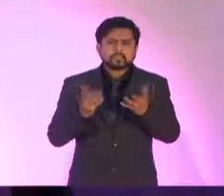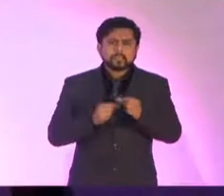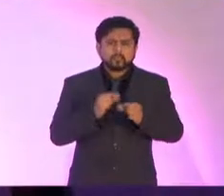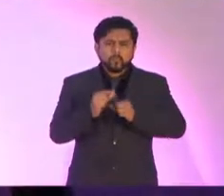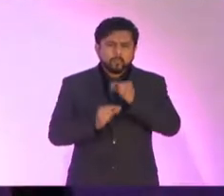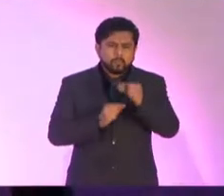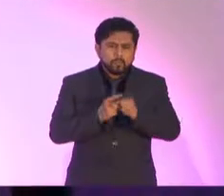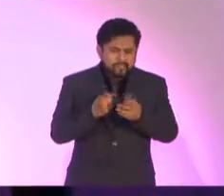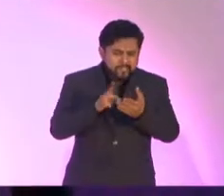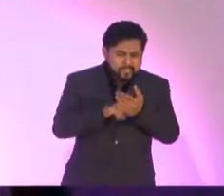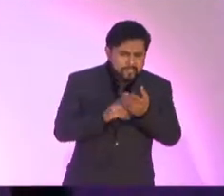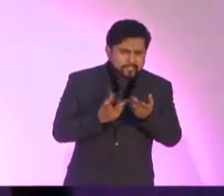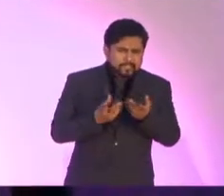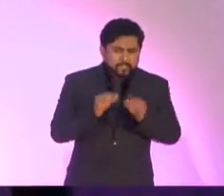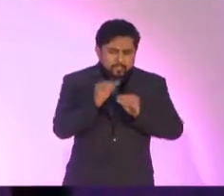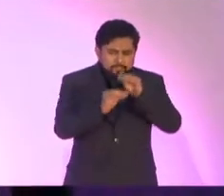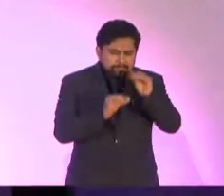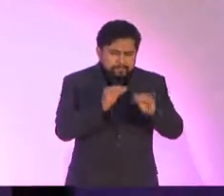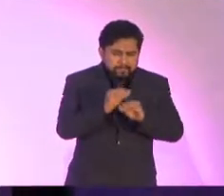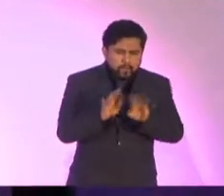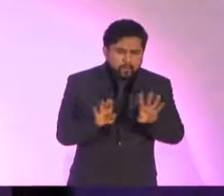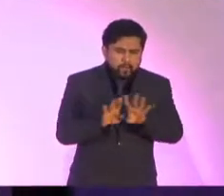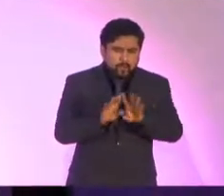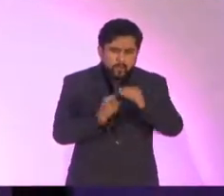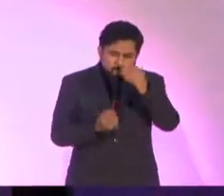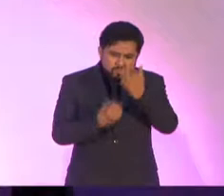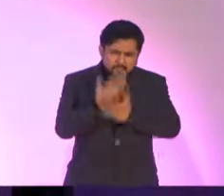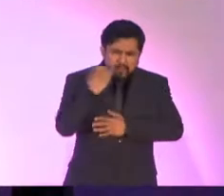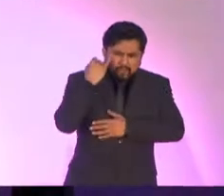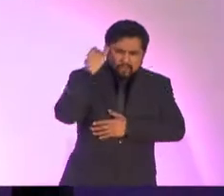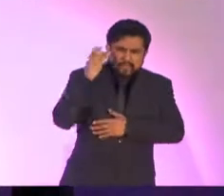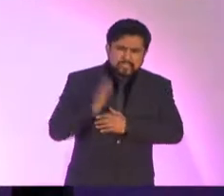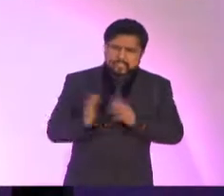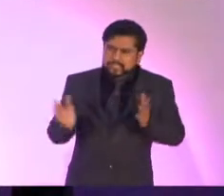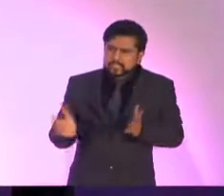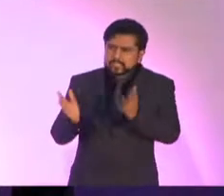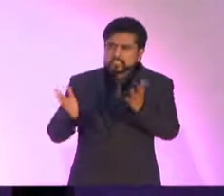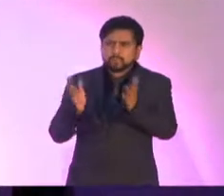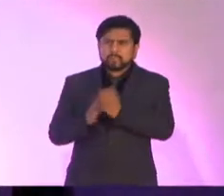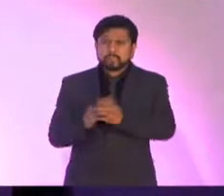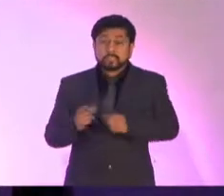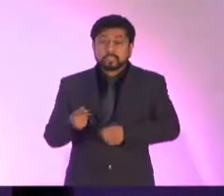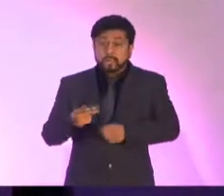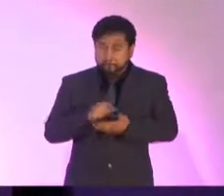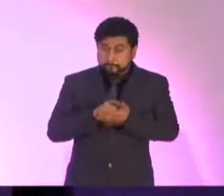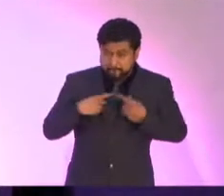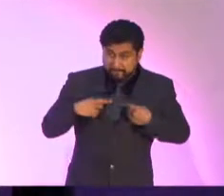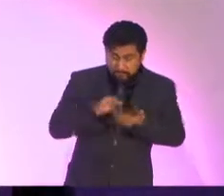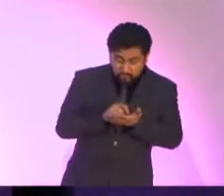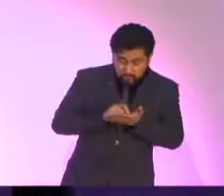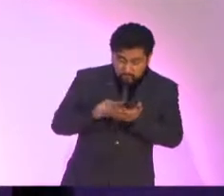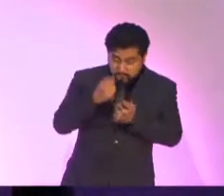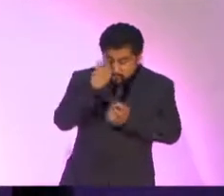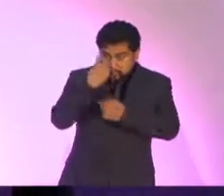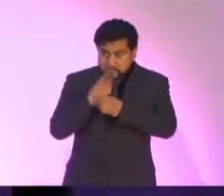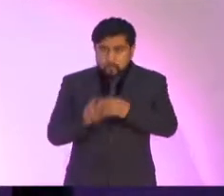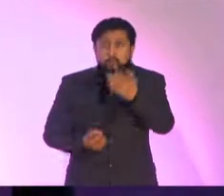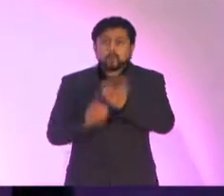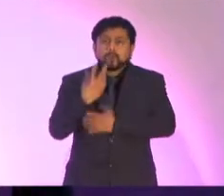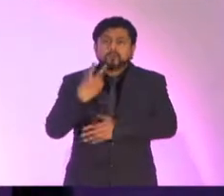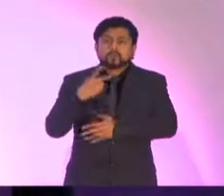aliciente para los escritores nuevos, no jóvenes, no adultos, no importa la edad,